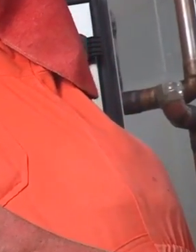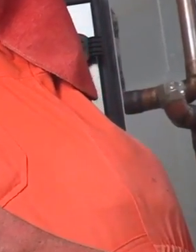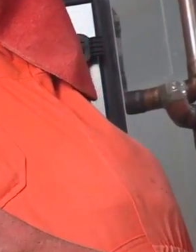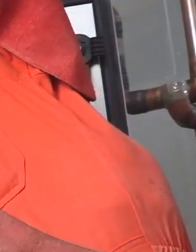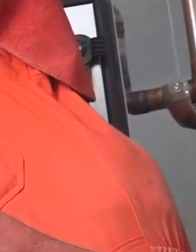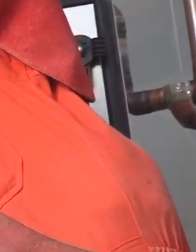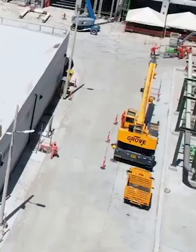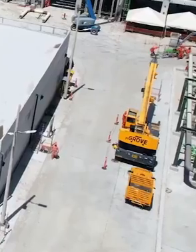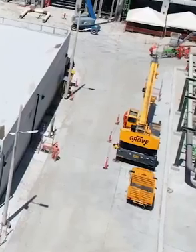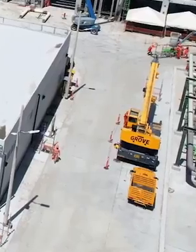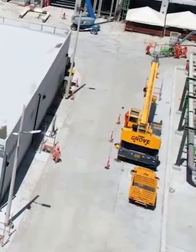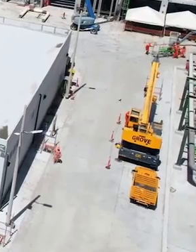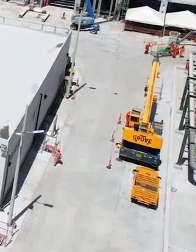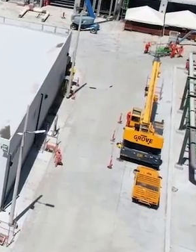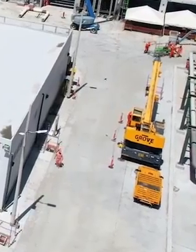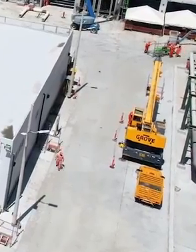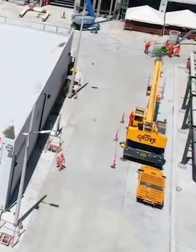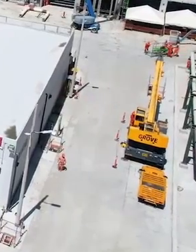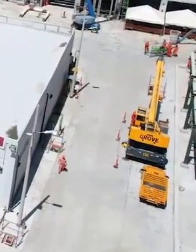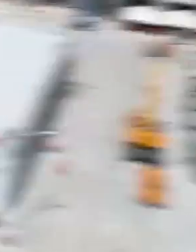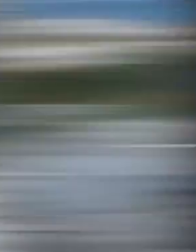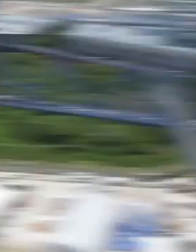algunas plantas. Es una cosa